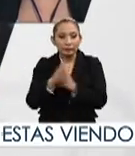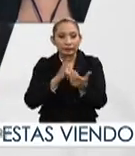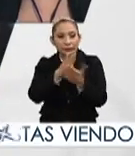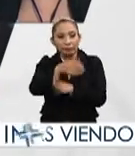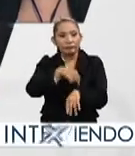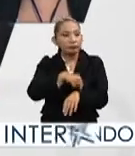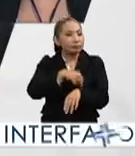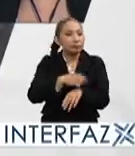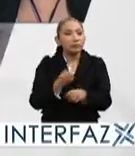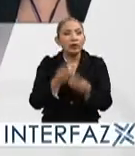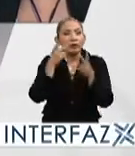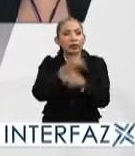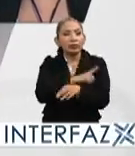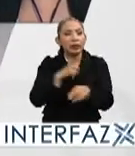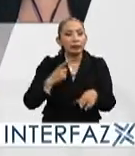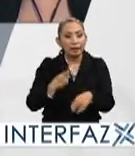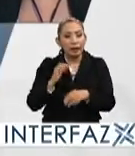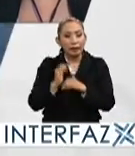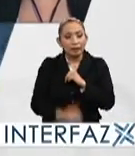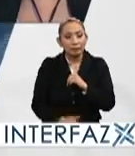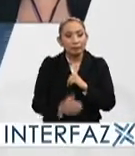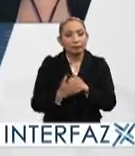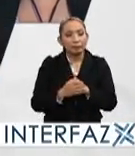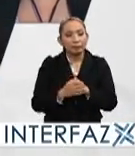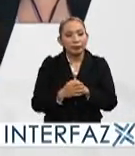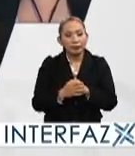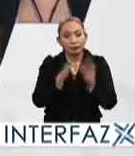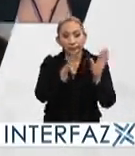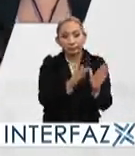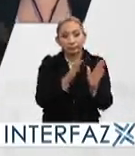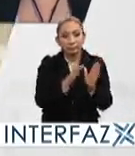sus tiempos? ¿Cuánto debe ya haber concluido los